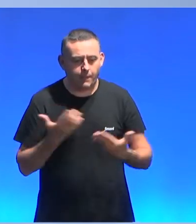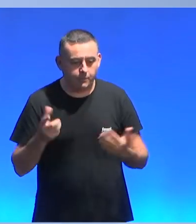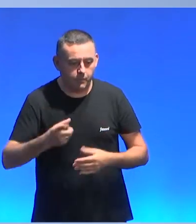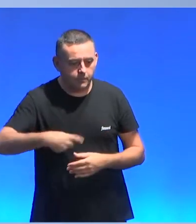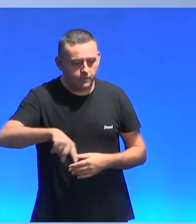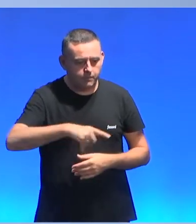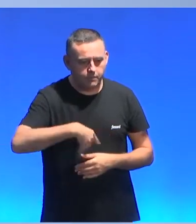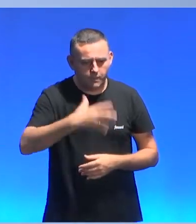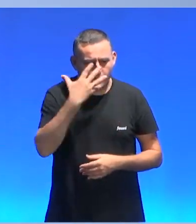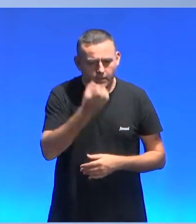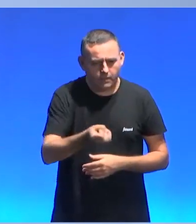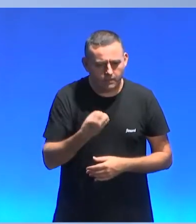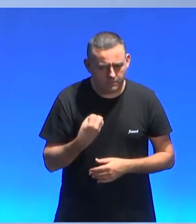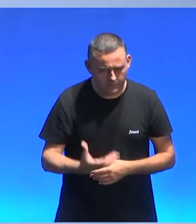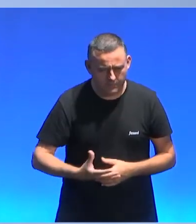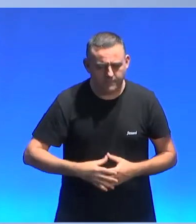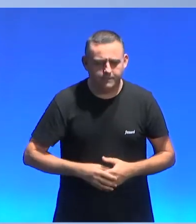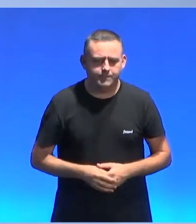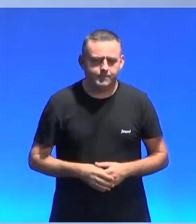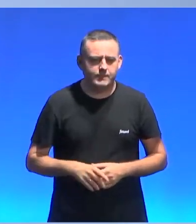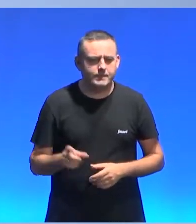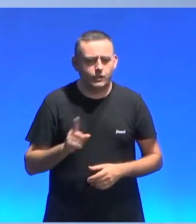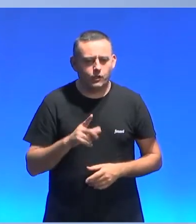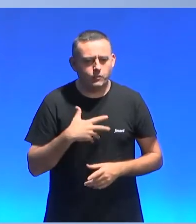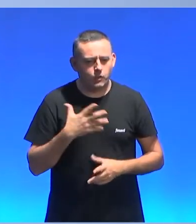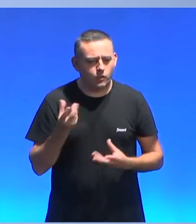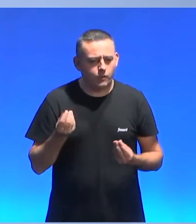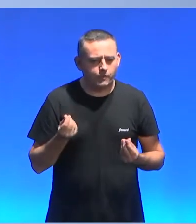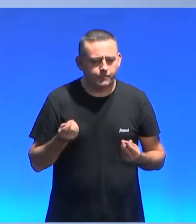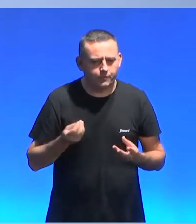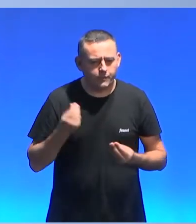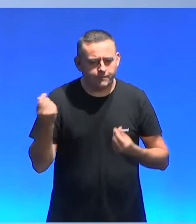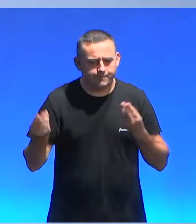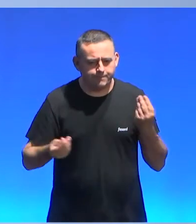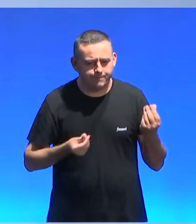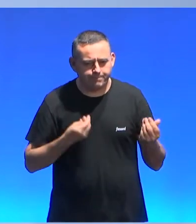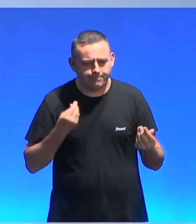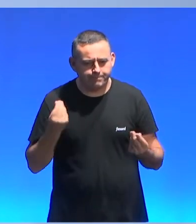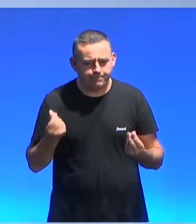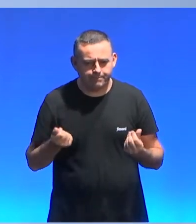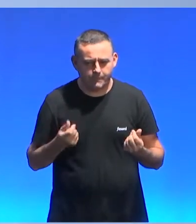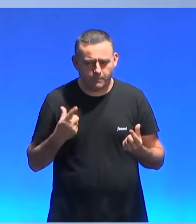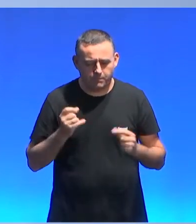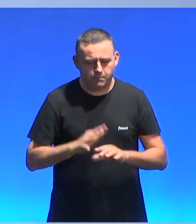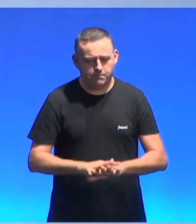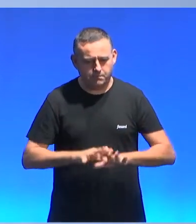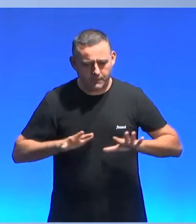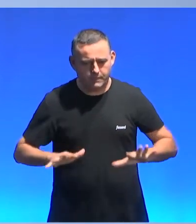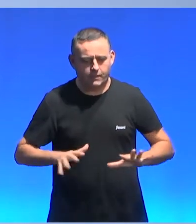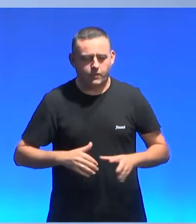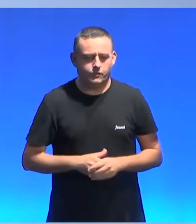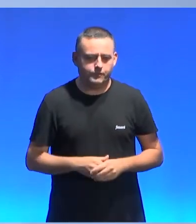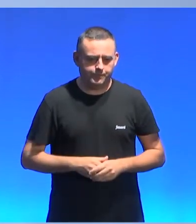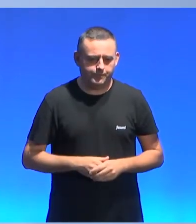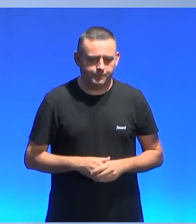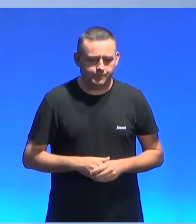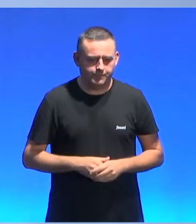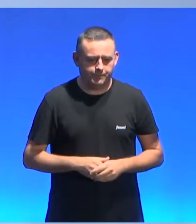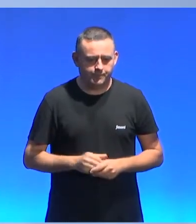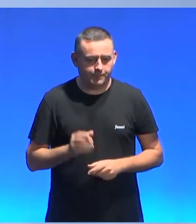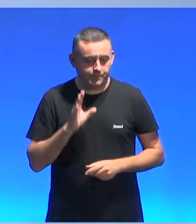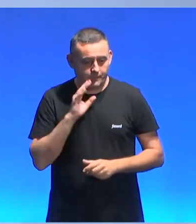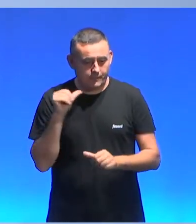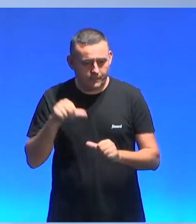para entendernos, porque si no parecen siempre cosas, a lo mejor, que parecen bonitas, pero